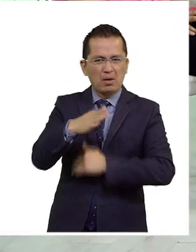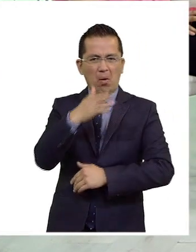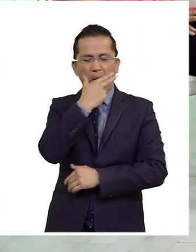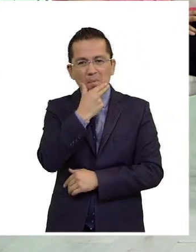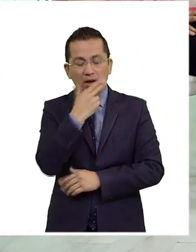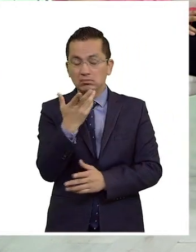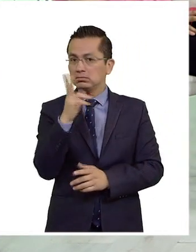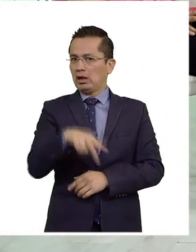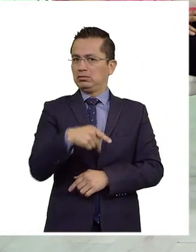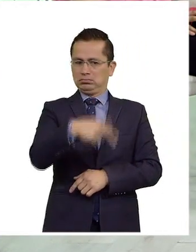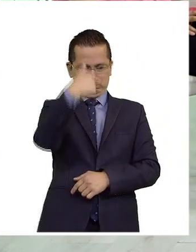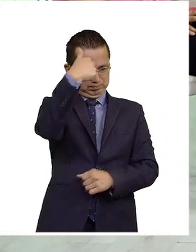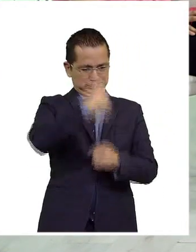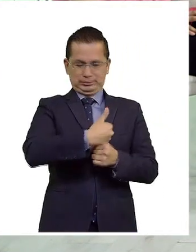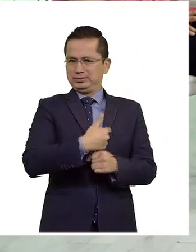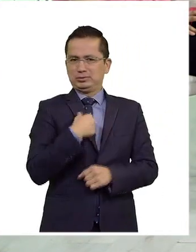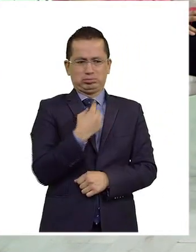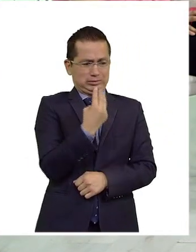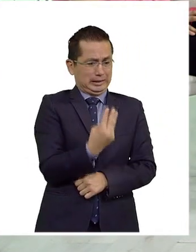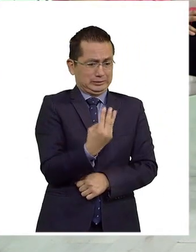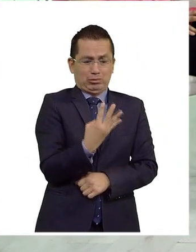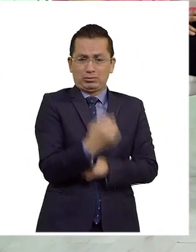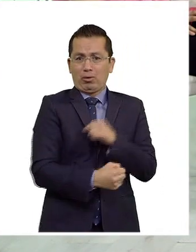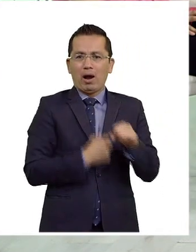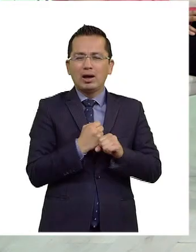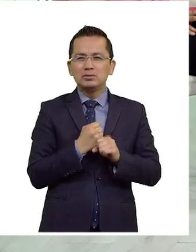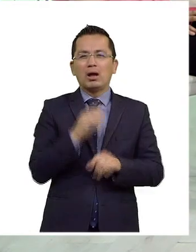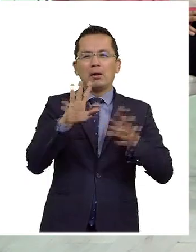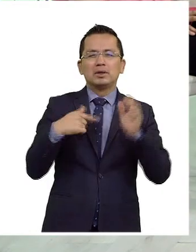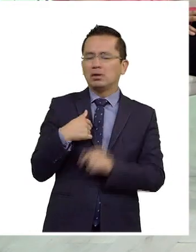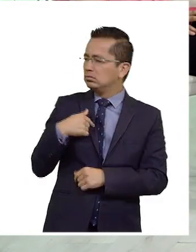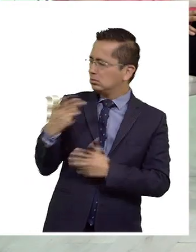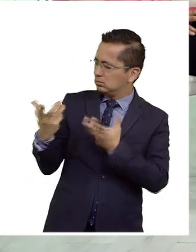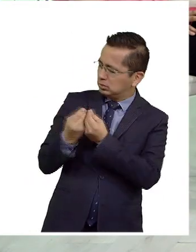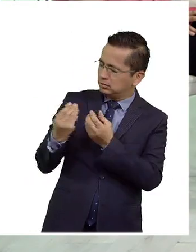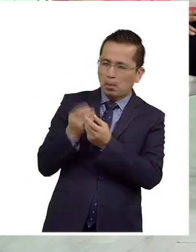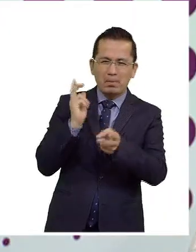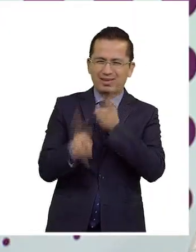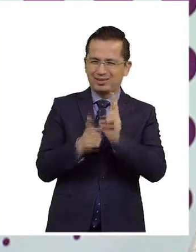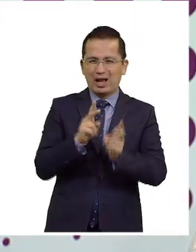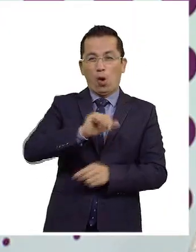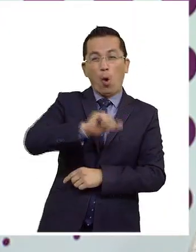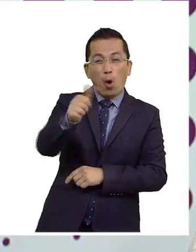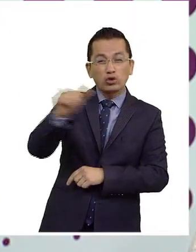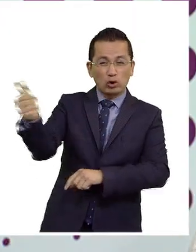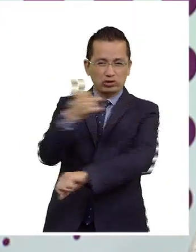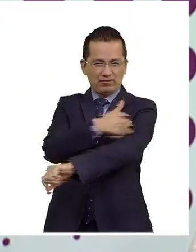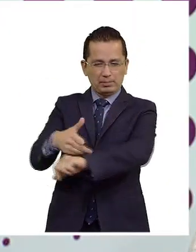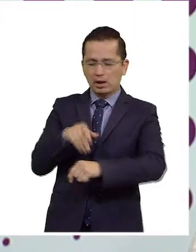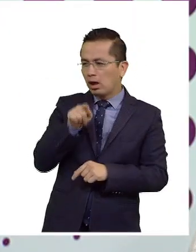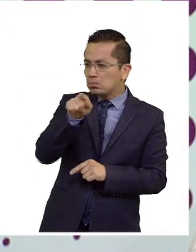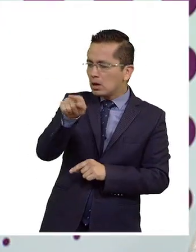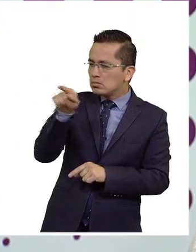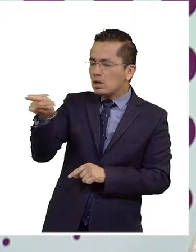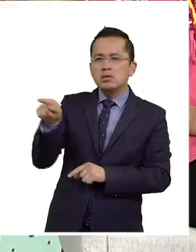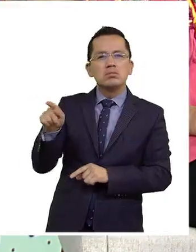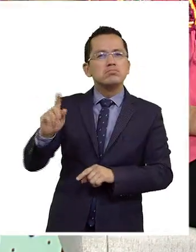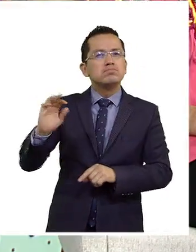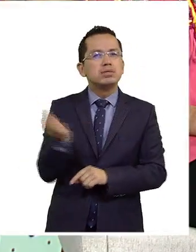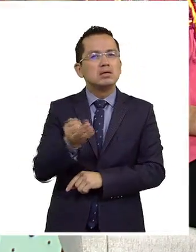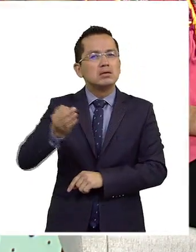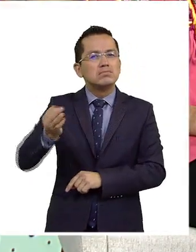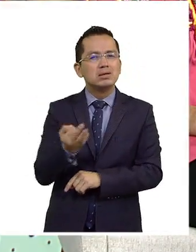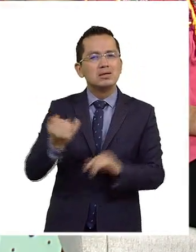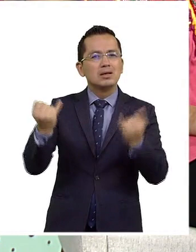familias. Cuando lo compartimos es muy curioso porque es como la misma historia contada desde diferentes visiones.